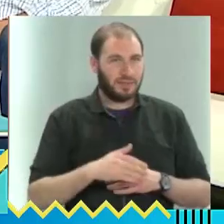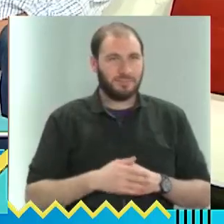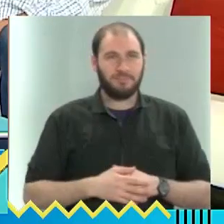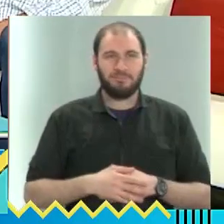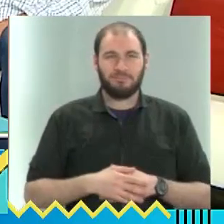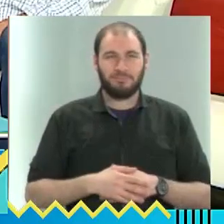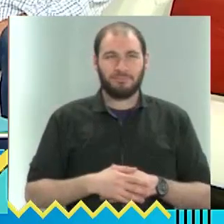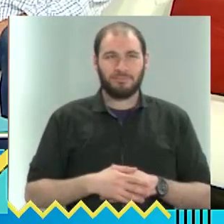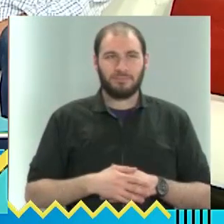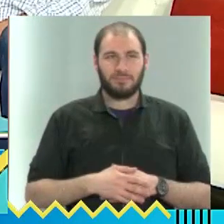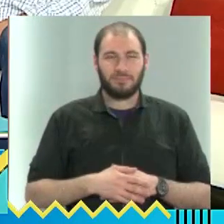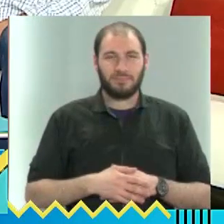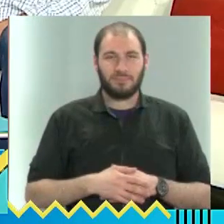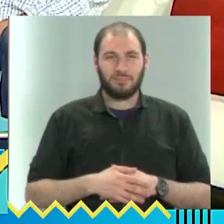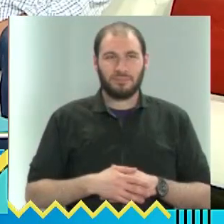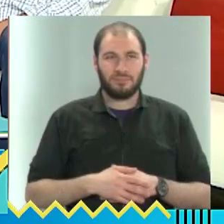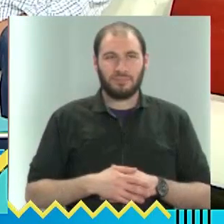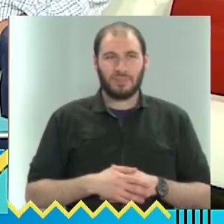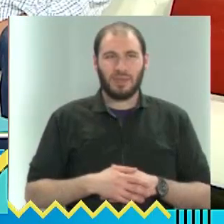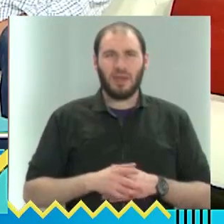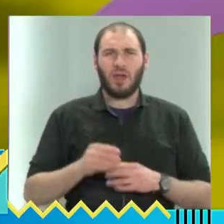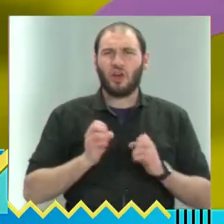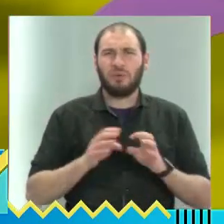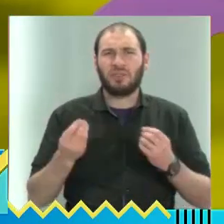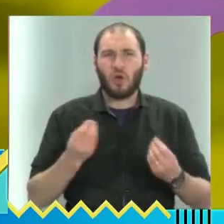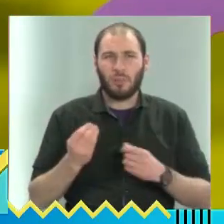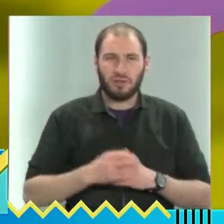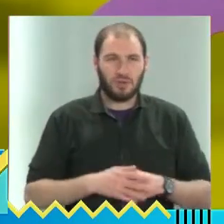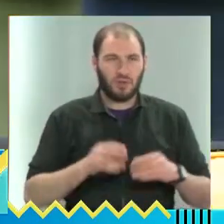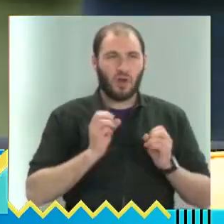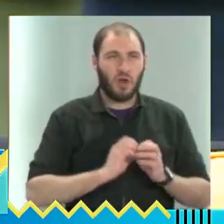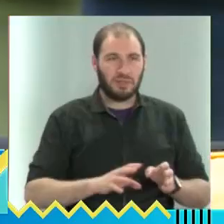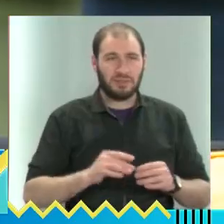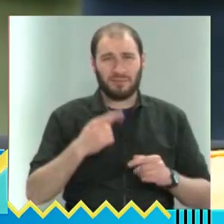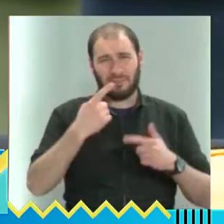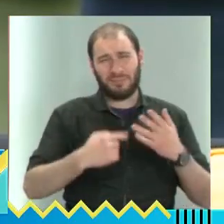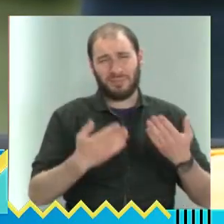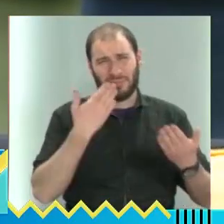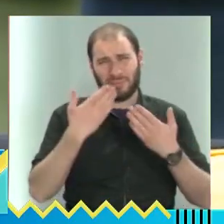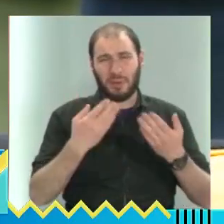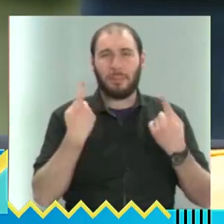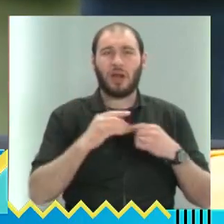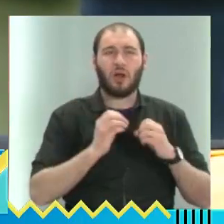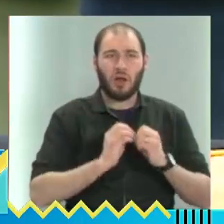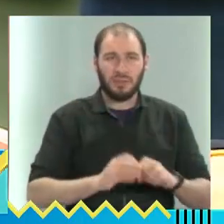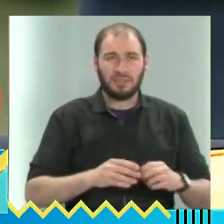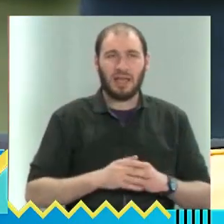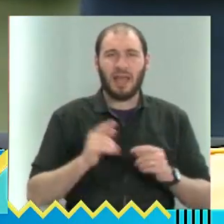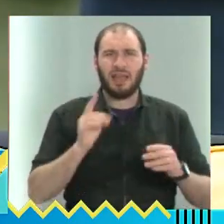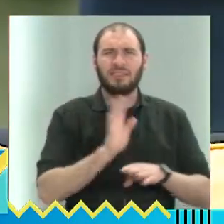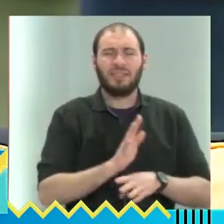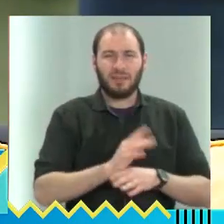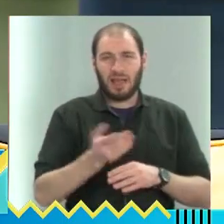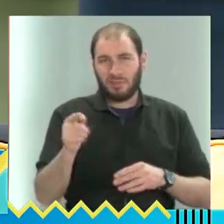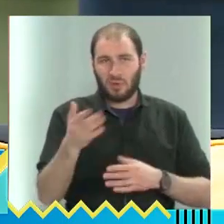aquí, Gabriel. ¿Por dónde empezamos? Porque Comenzamos. Sí, hay mucho para hablar, pero podemos comenzar de alguna forma con esta definición